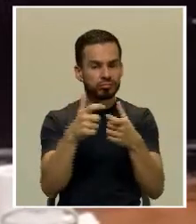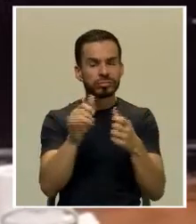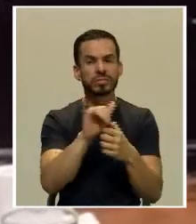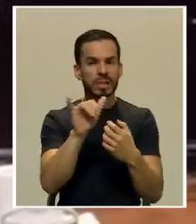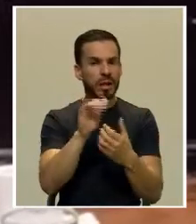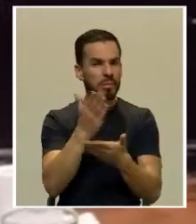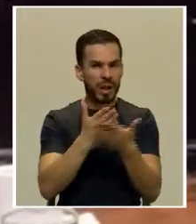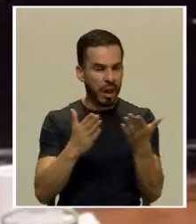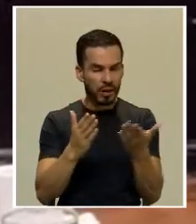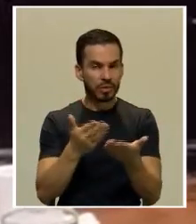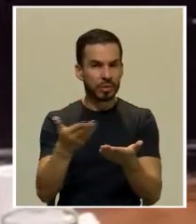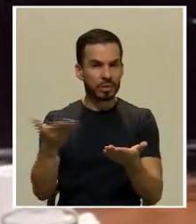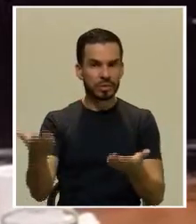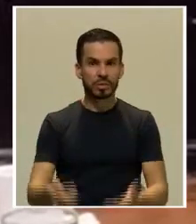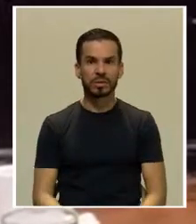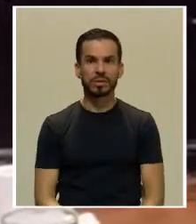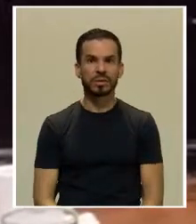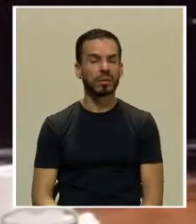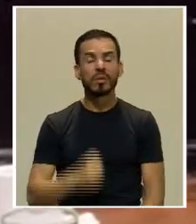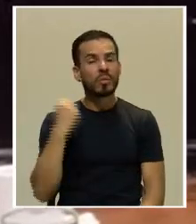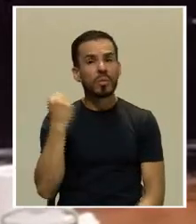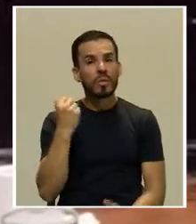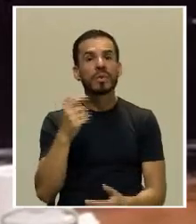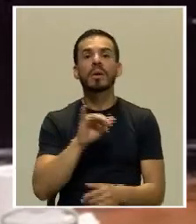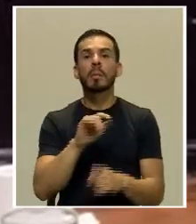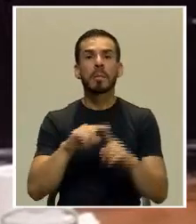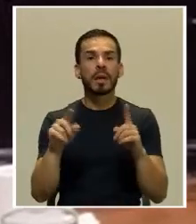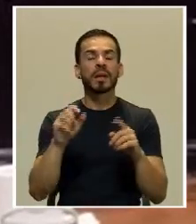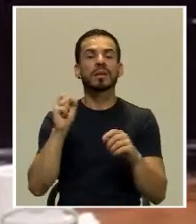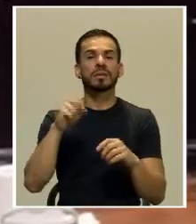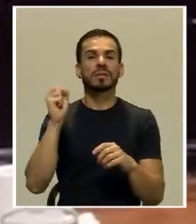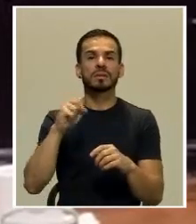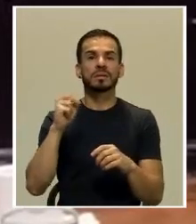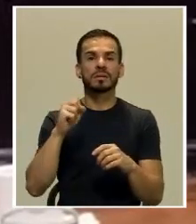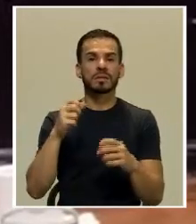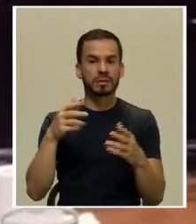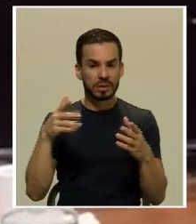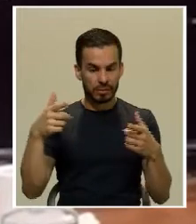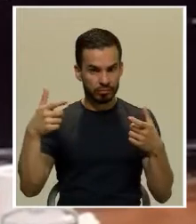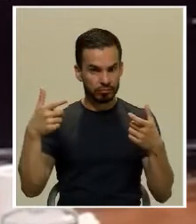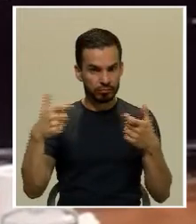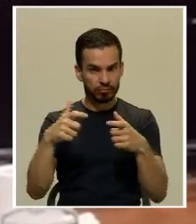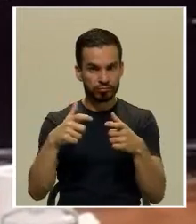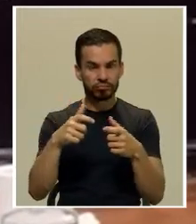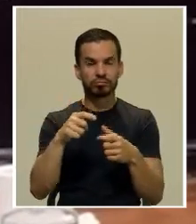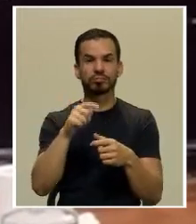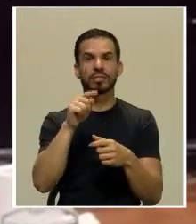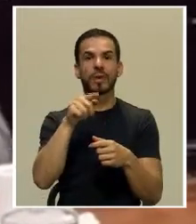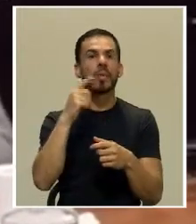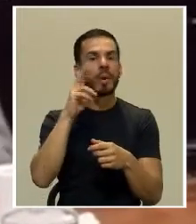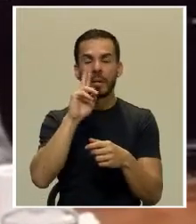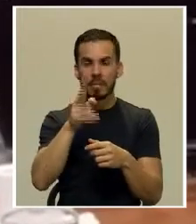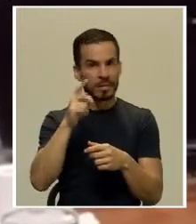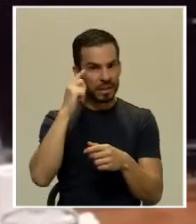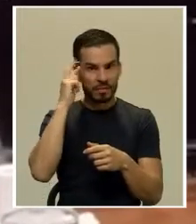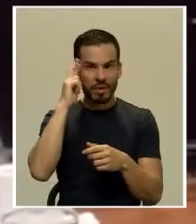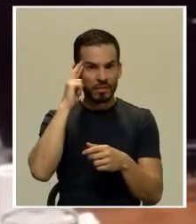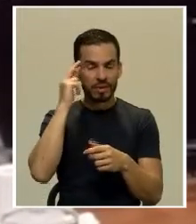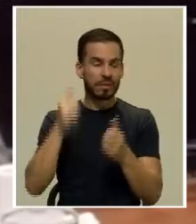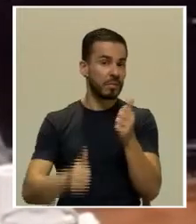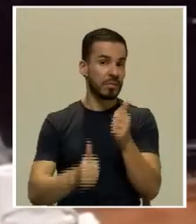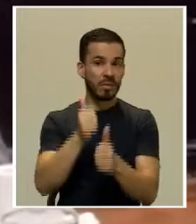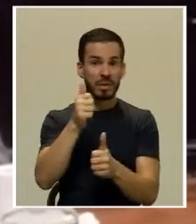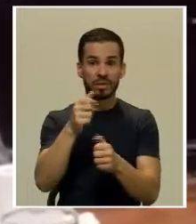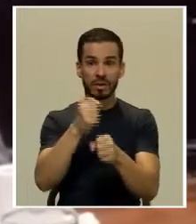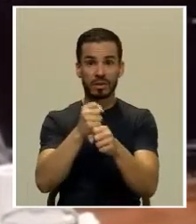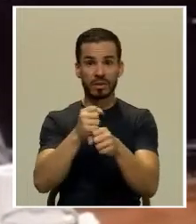recortes, también no tan fuertes, pero sí se hizo un recorte. Por la misma razón, la mayoría